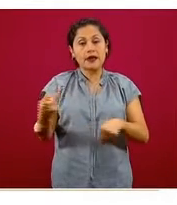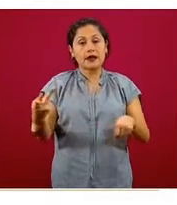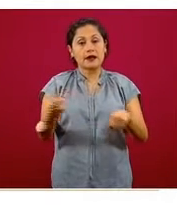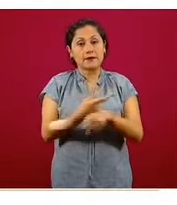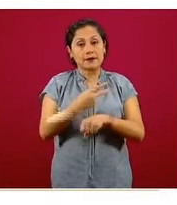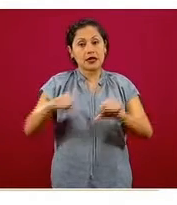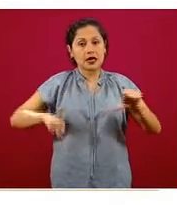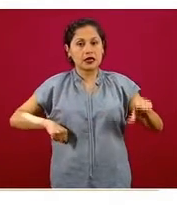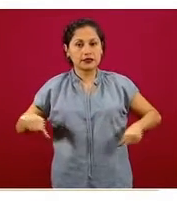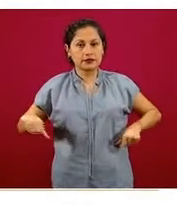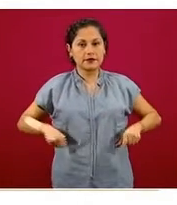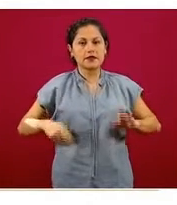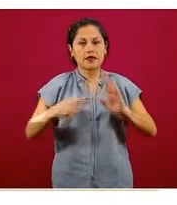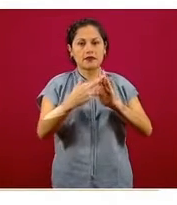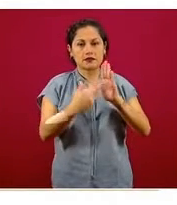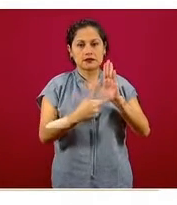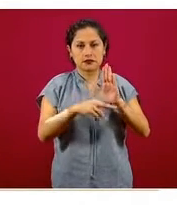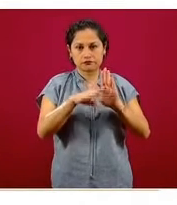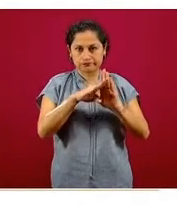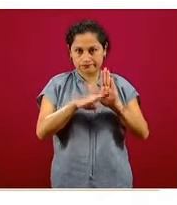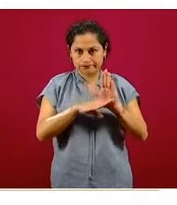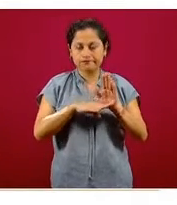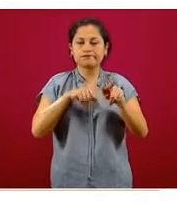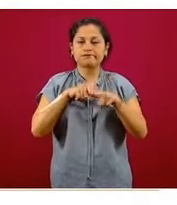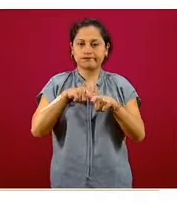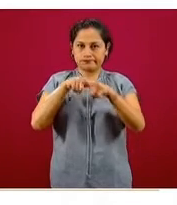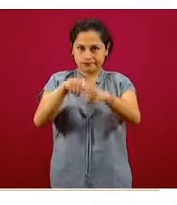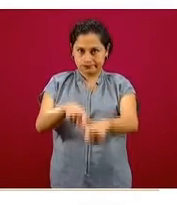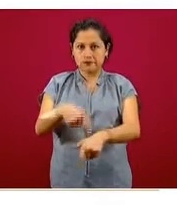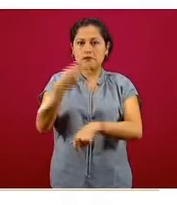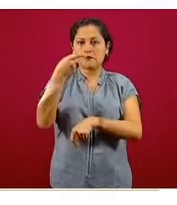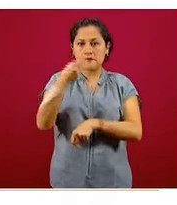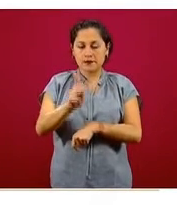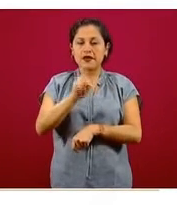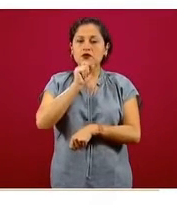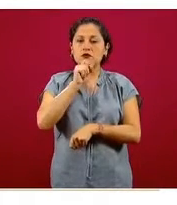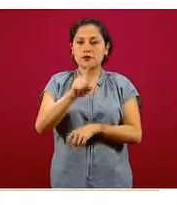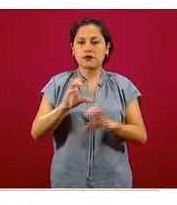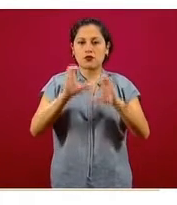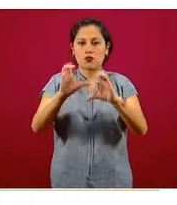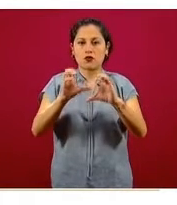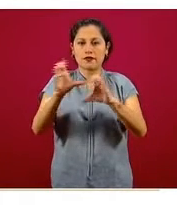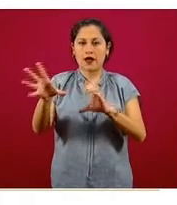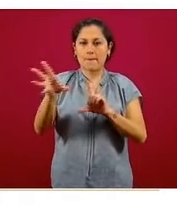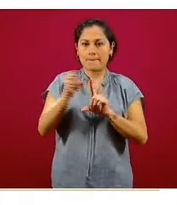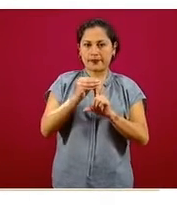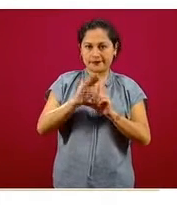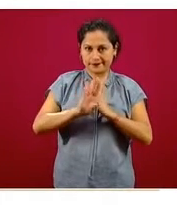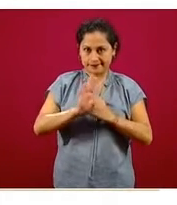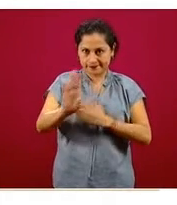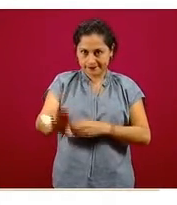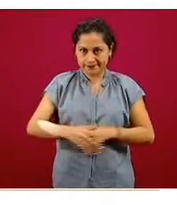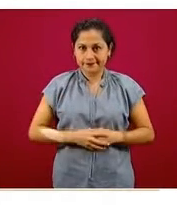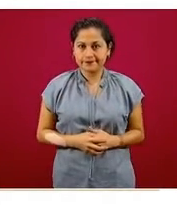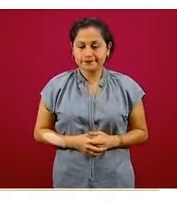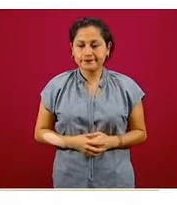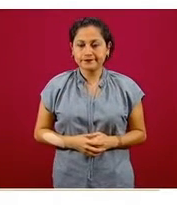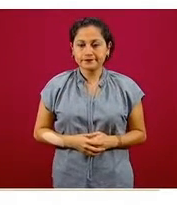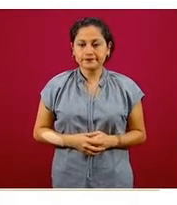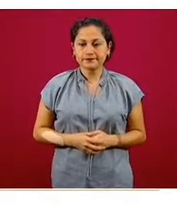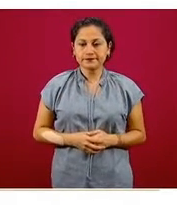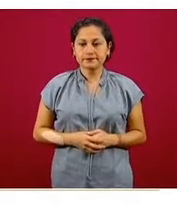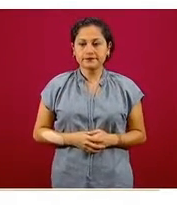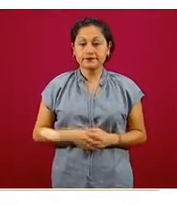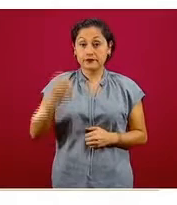distancia y por lo mismo previniendo la dispersión y los contagios de esta enfermedad. Este es el semáforo que se presentó